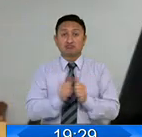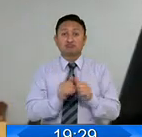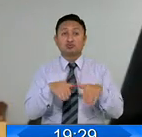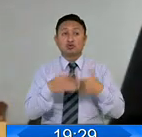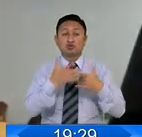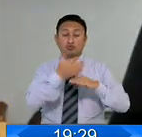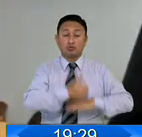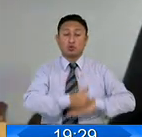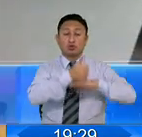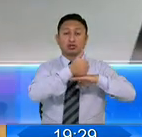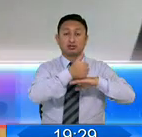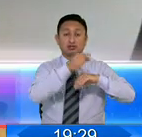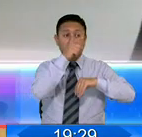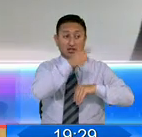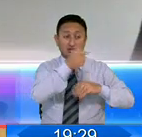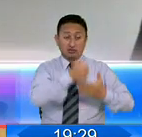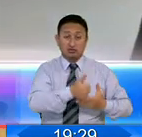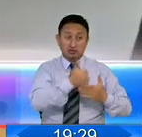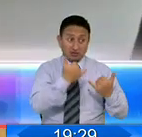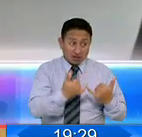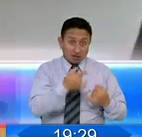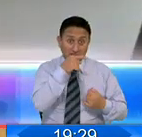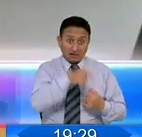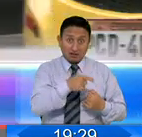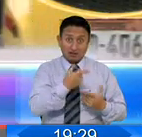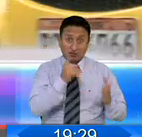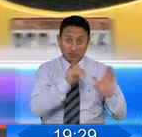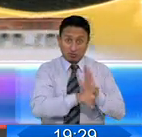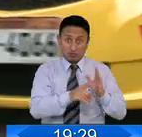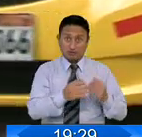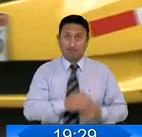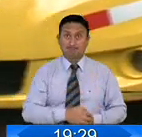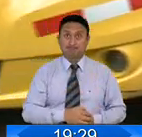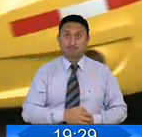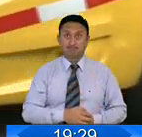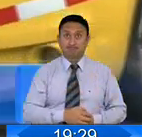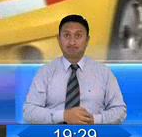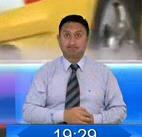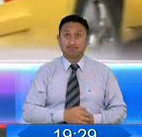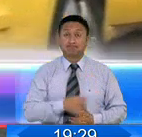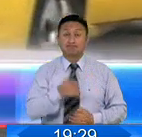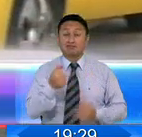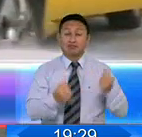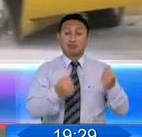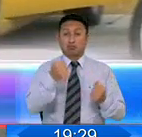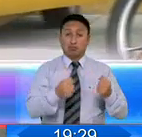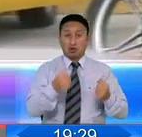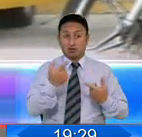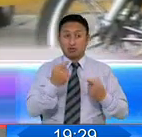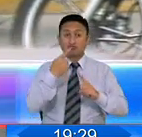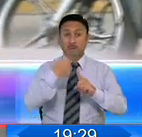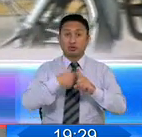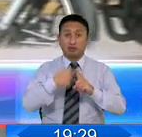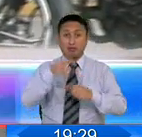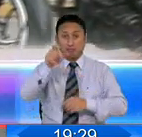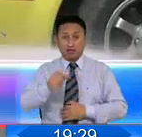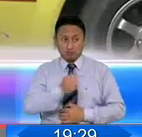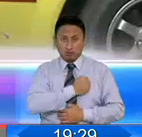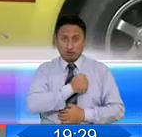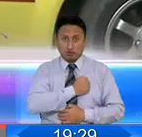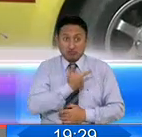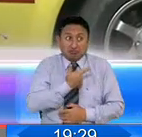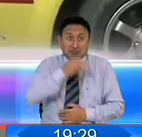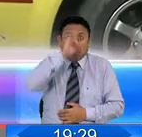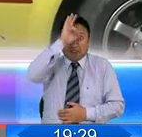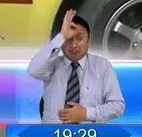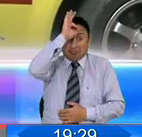autoridad, que es quien tiene que reaccionar ante esa adversidad. En la mayoría de los casos, los vehículos son rentados y los propietarios supuestamente no saben